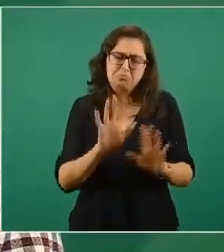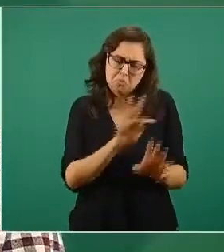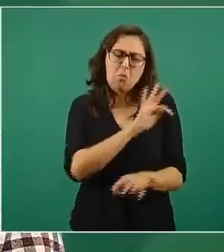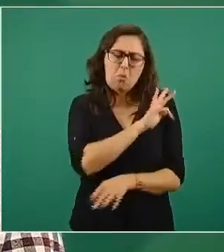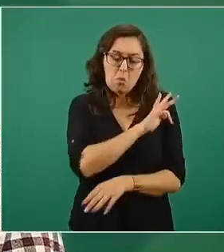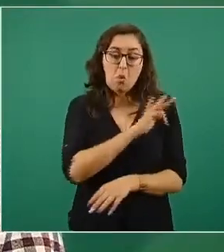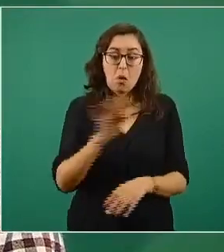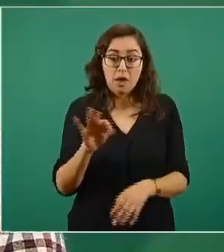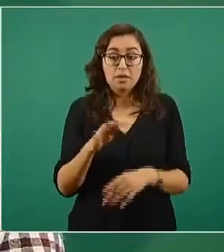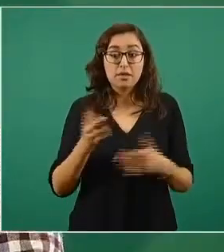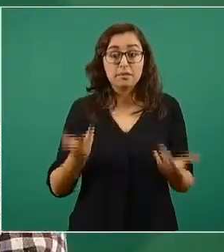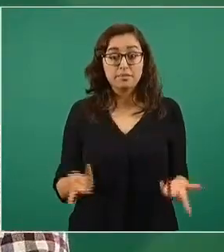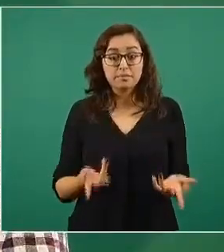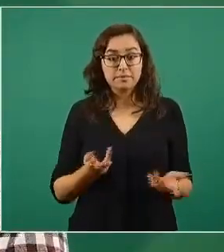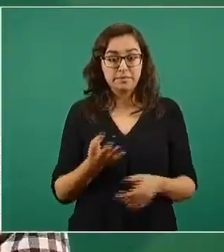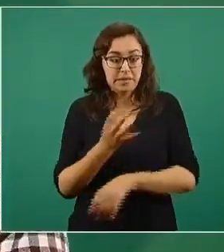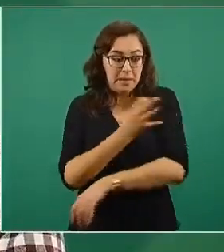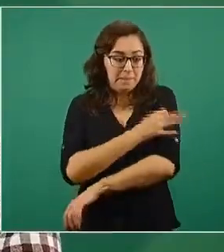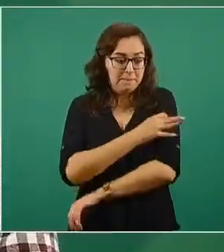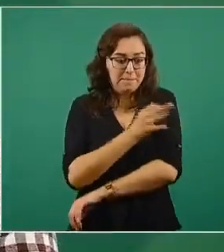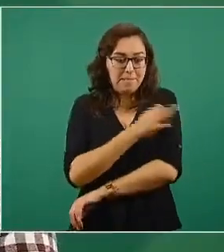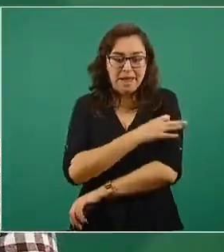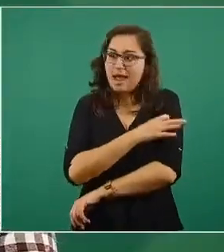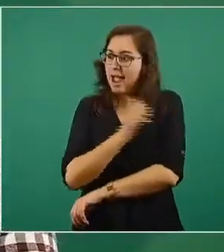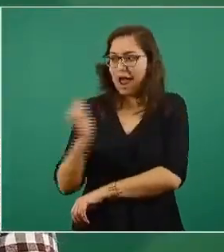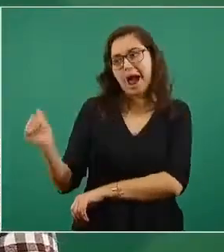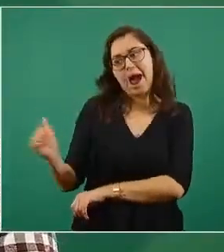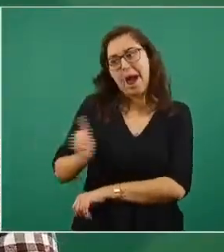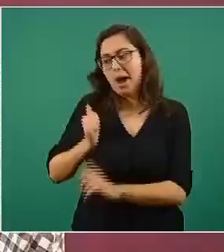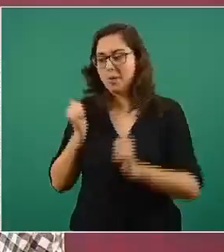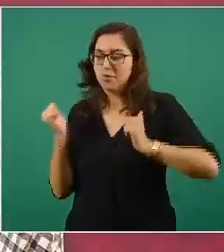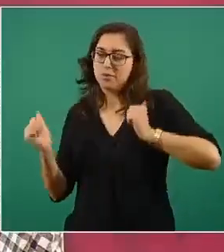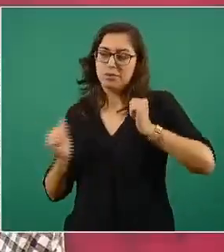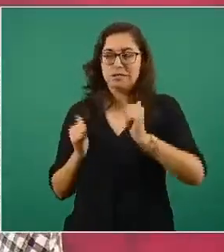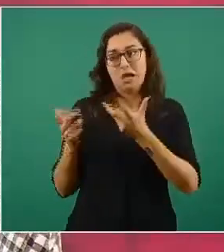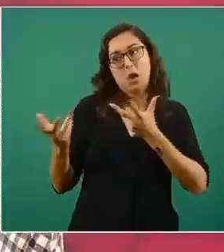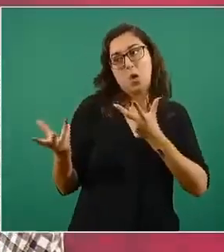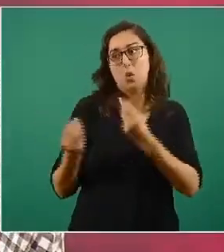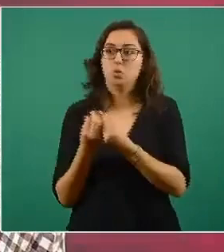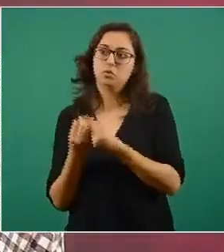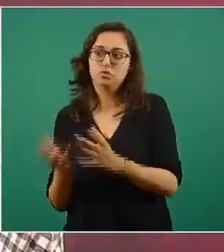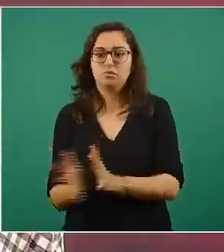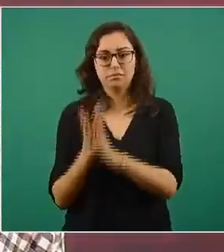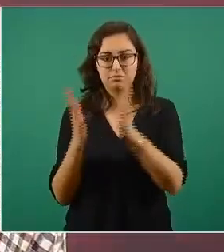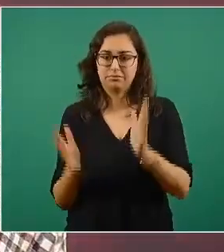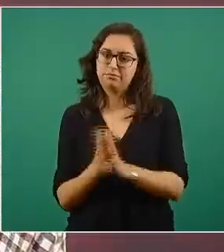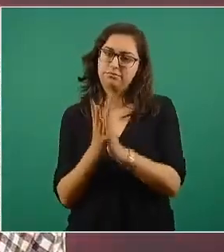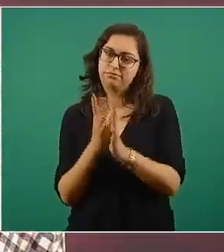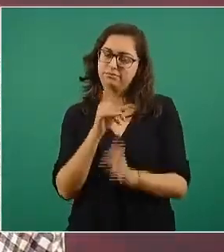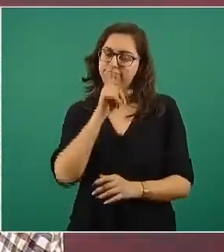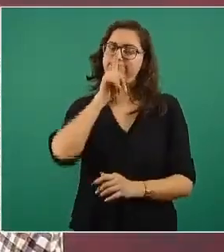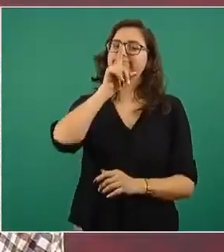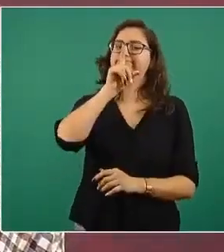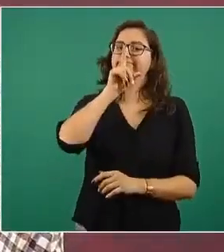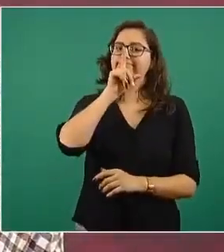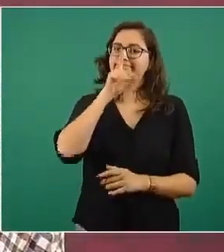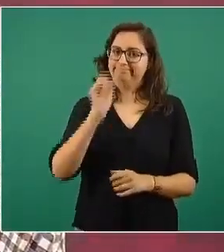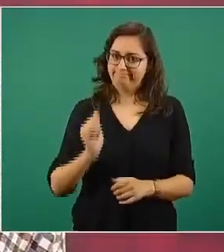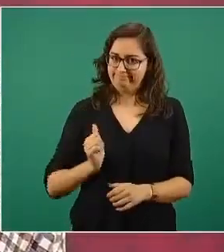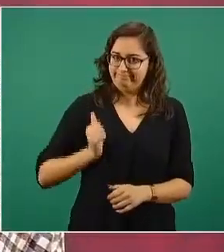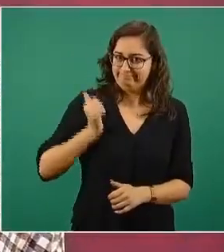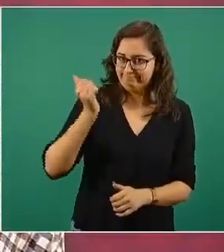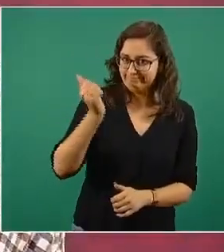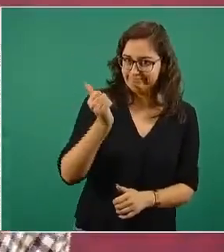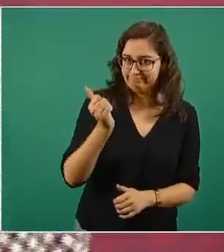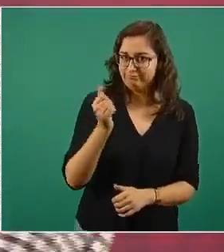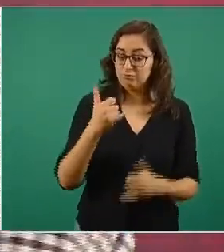vacunación se convierta en el estímulo para participar en la vacunación. Confiamos en el sentido de solidaridad que tiene